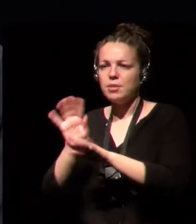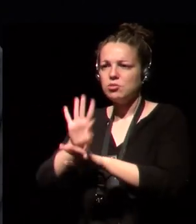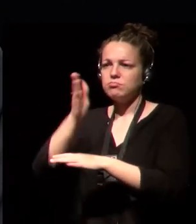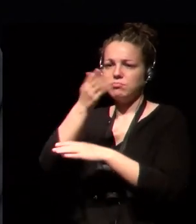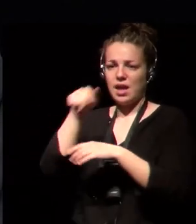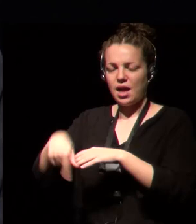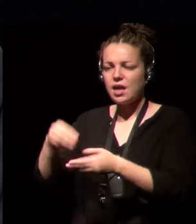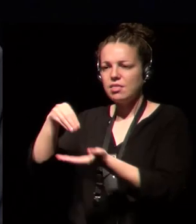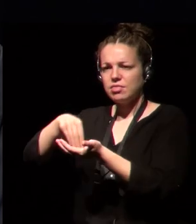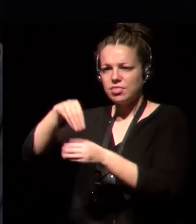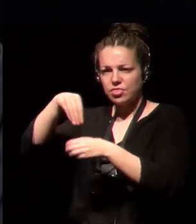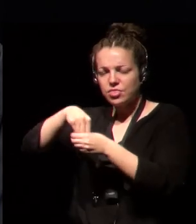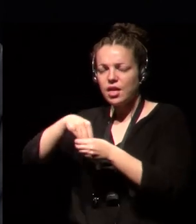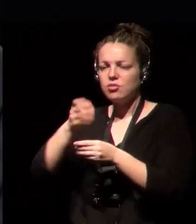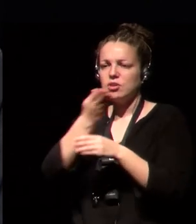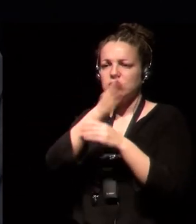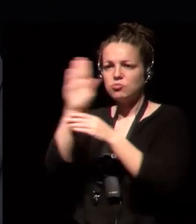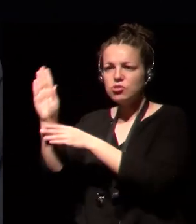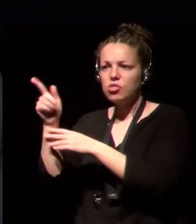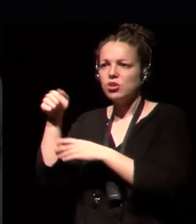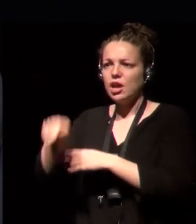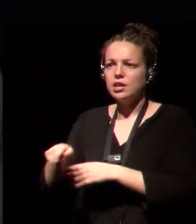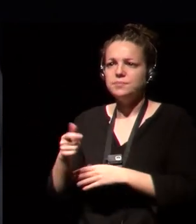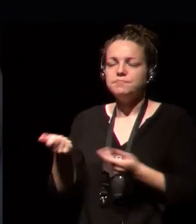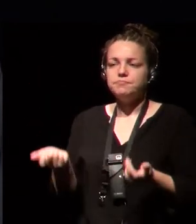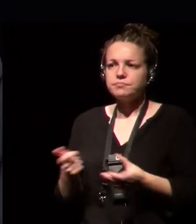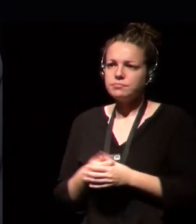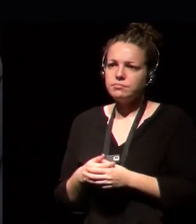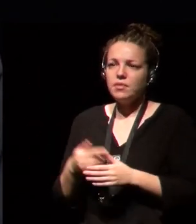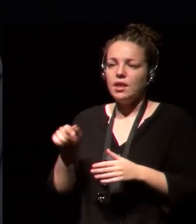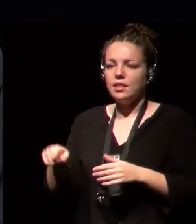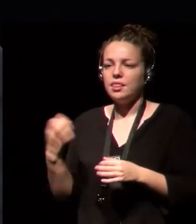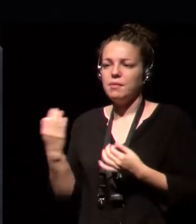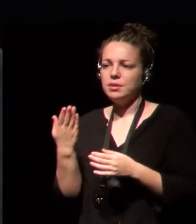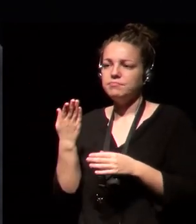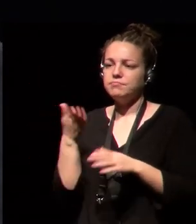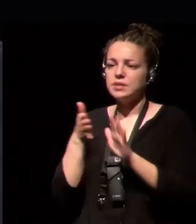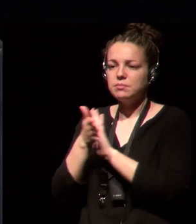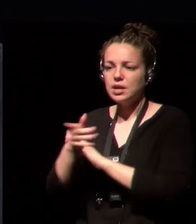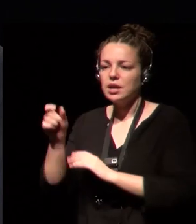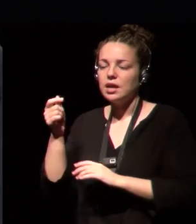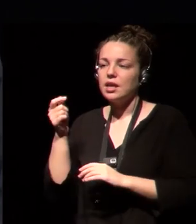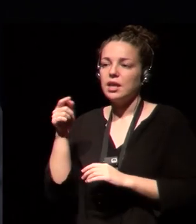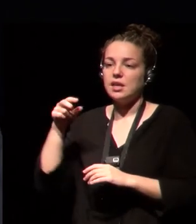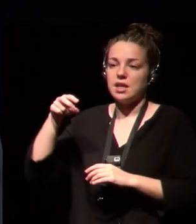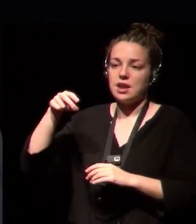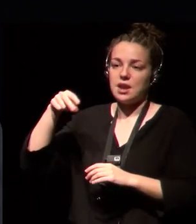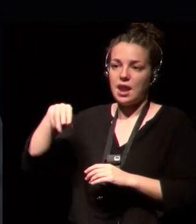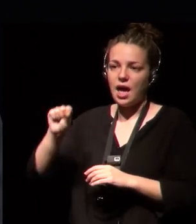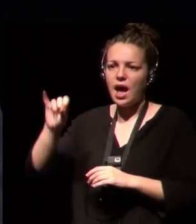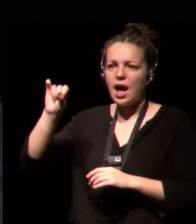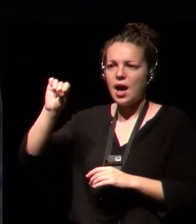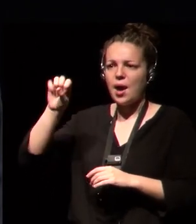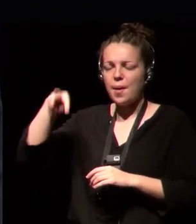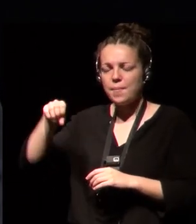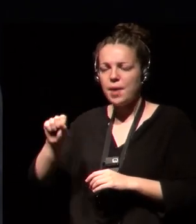a las autoridades y tuvieron que explicar que sí, que había un fondo Namajira para volver a recuperar ese derecho de autor.